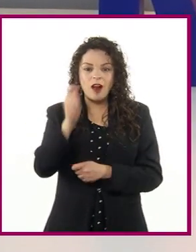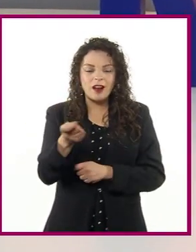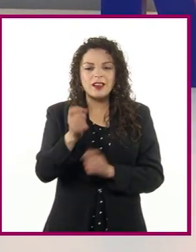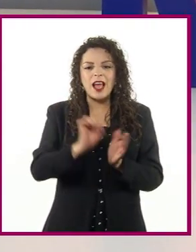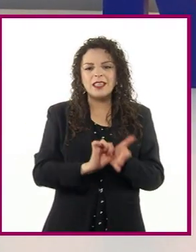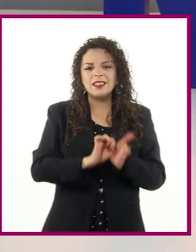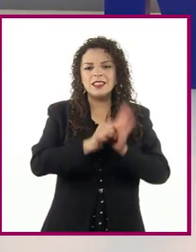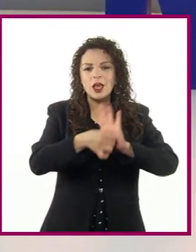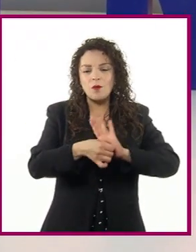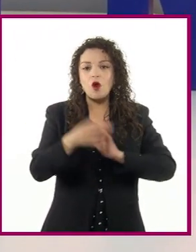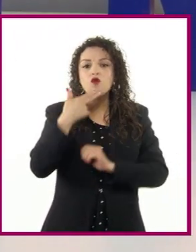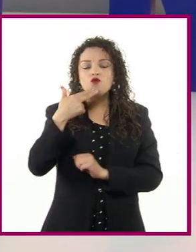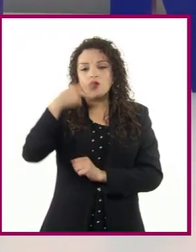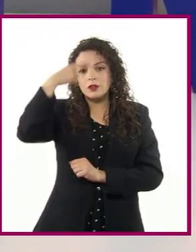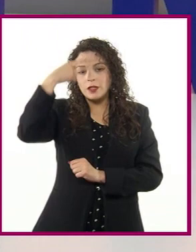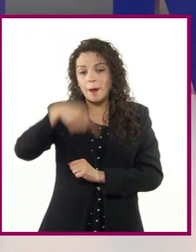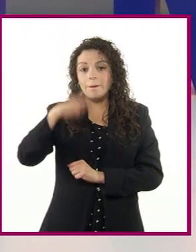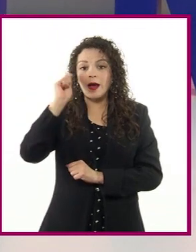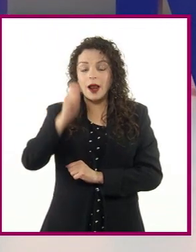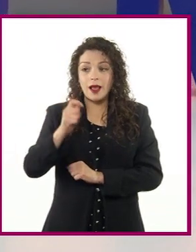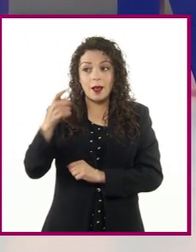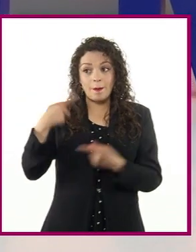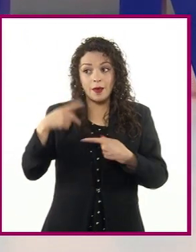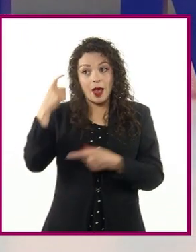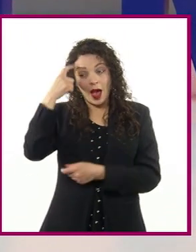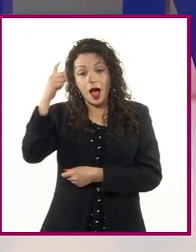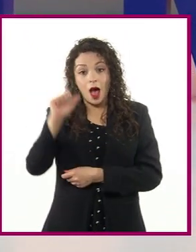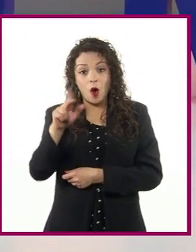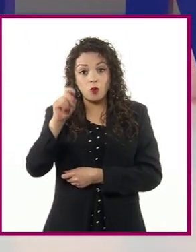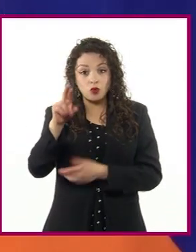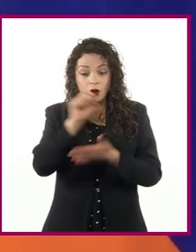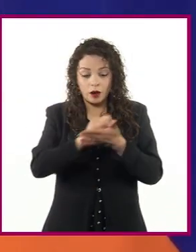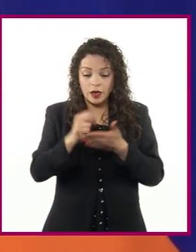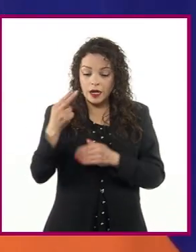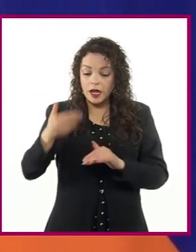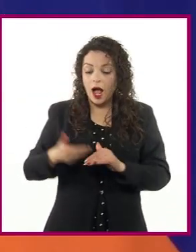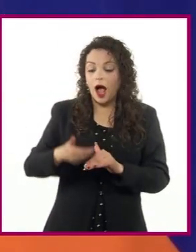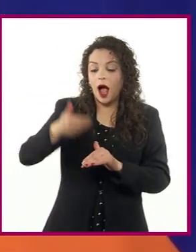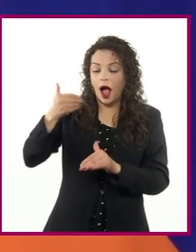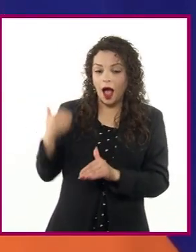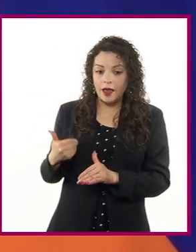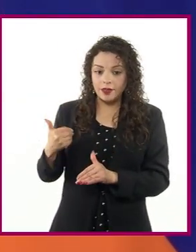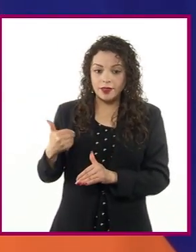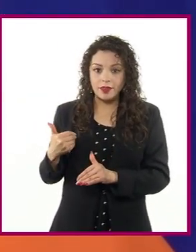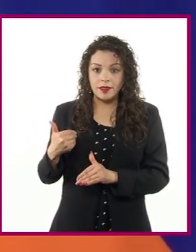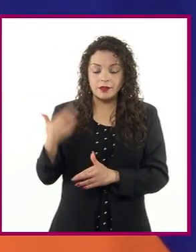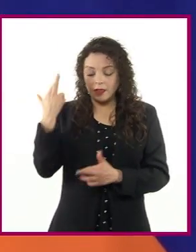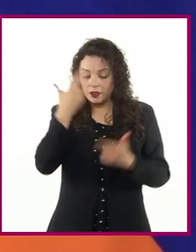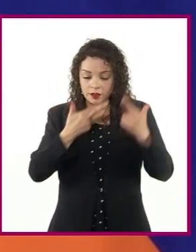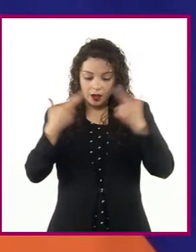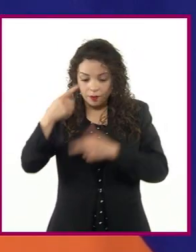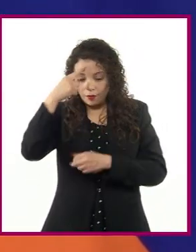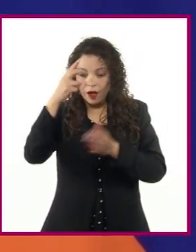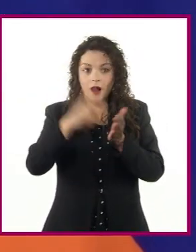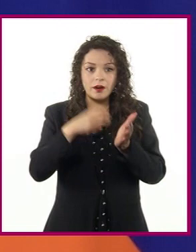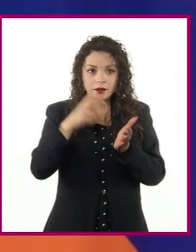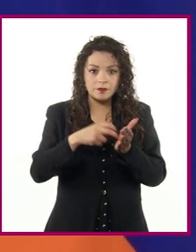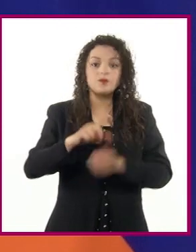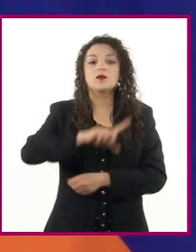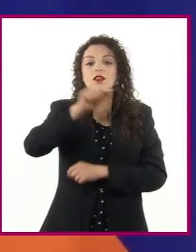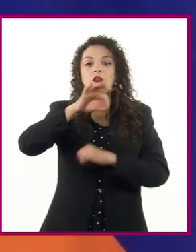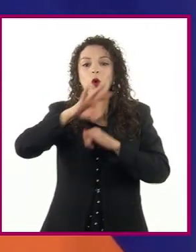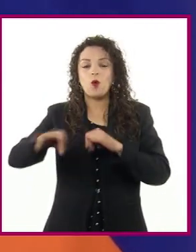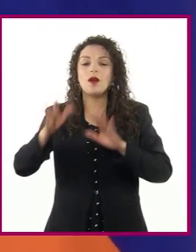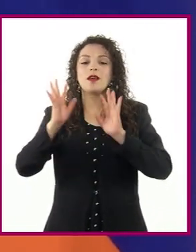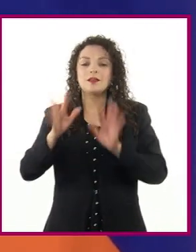los textos originales que el autor deberá aplicar antes de pasar a la versión final del texto, por lo que es importante